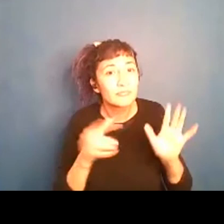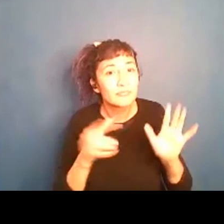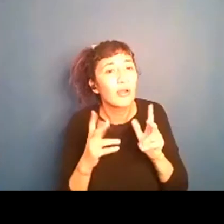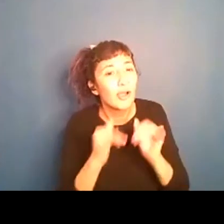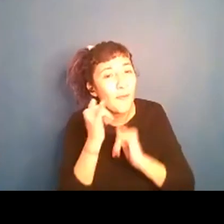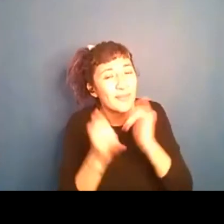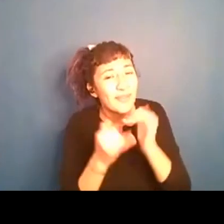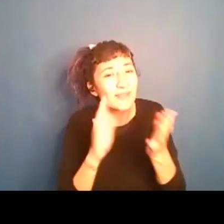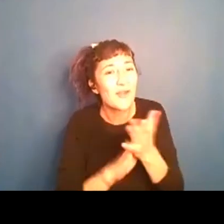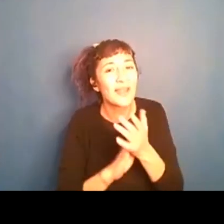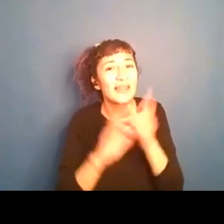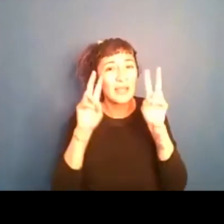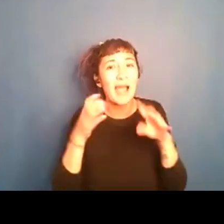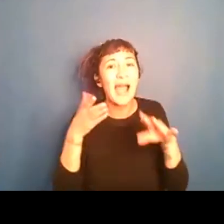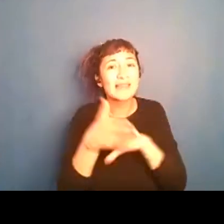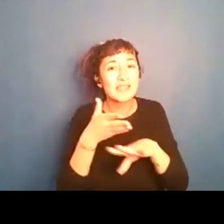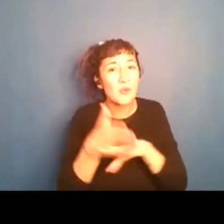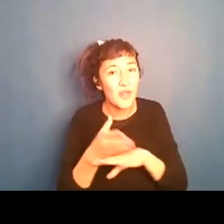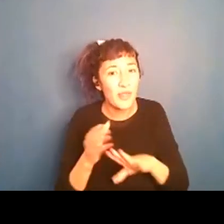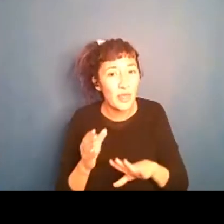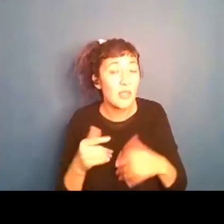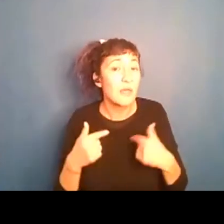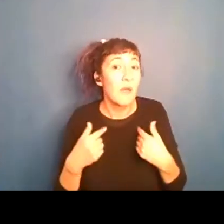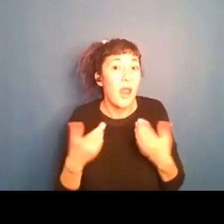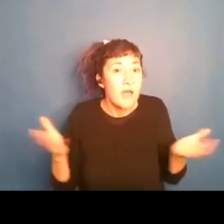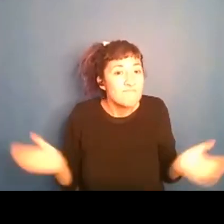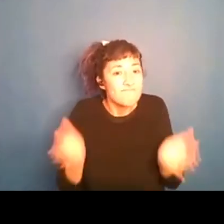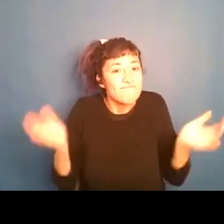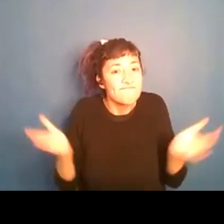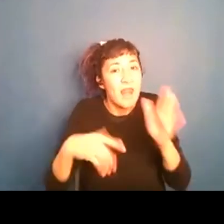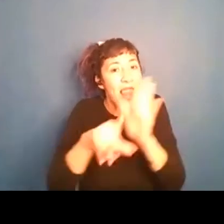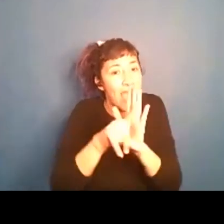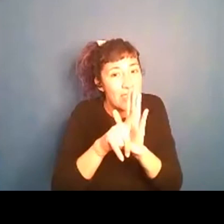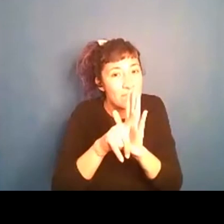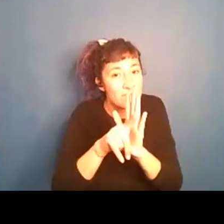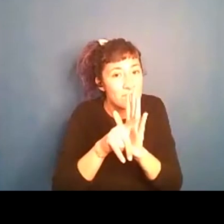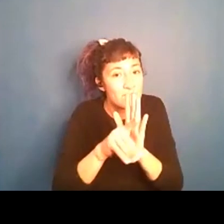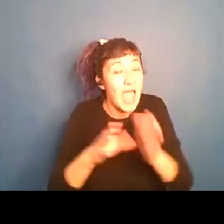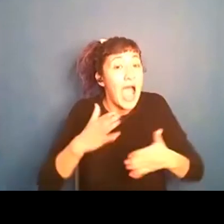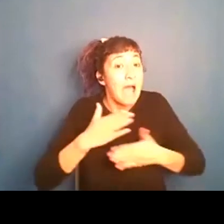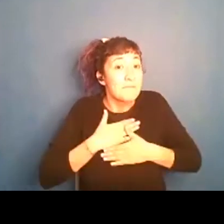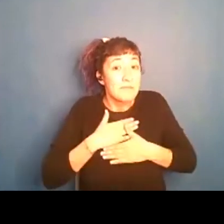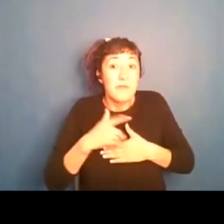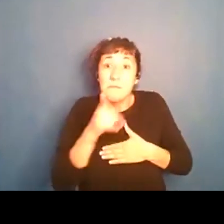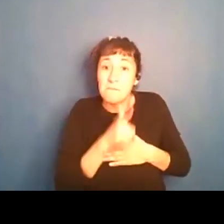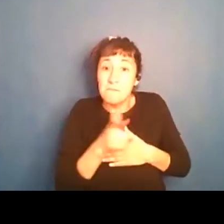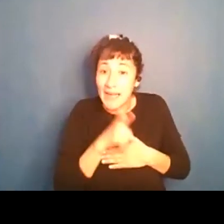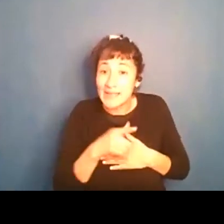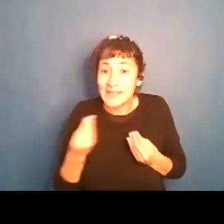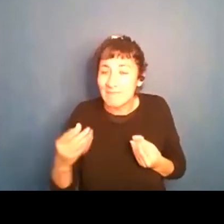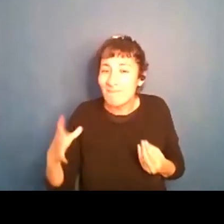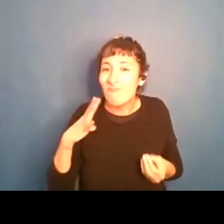eh, y para poder impulsar la ley, a mí me parece que está